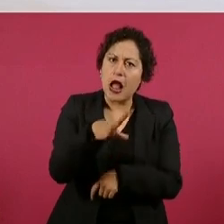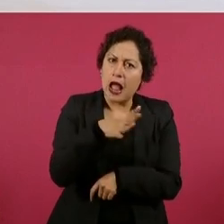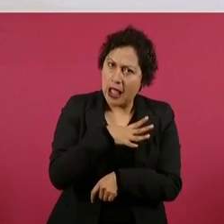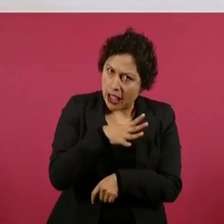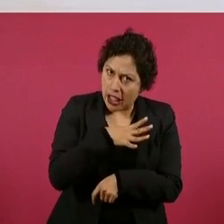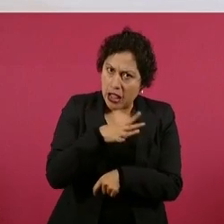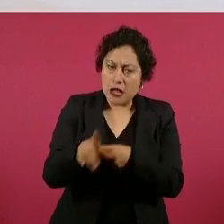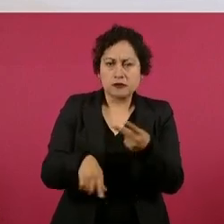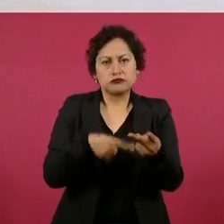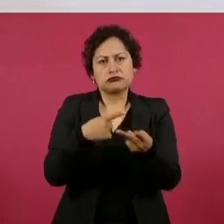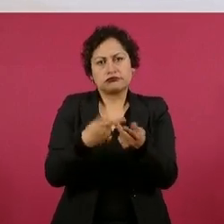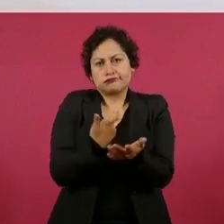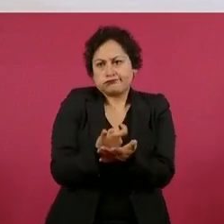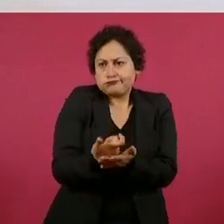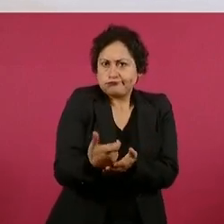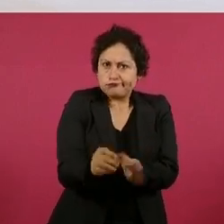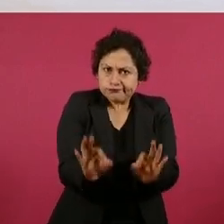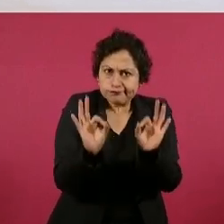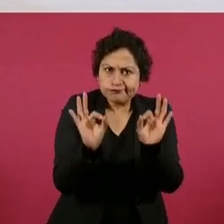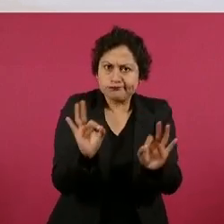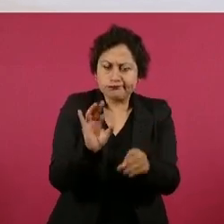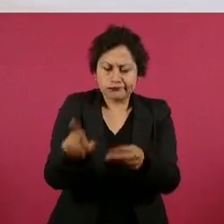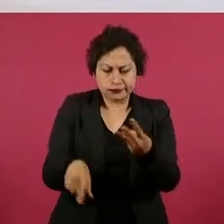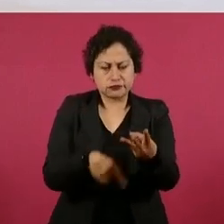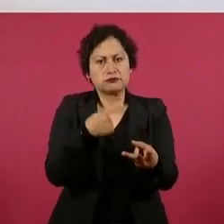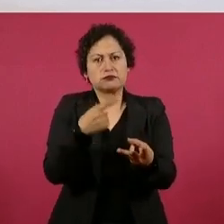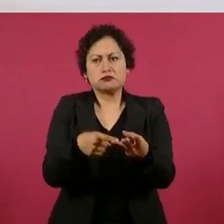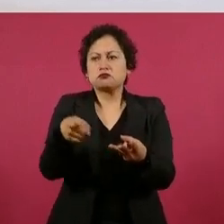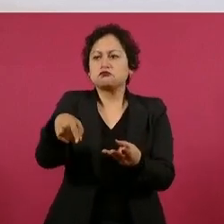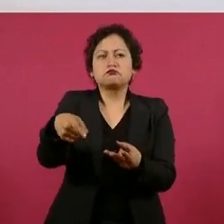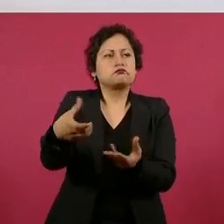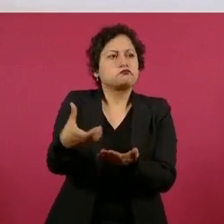buenos salarios, ingresos,